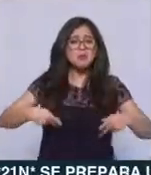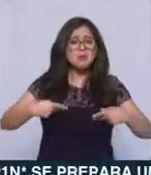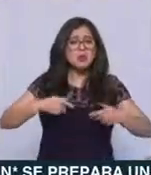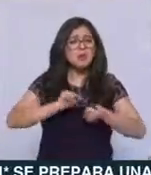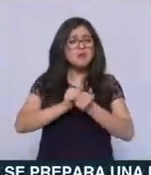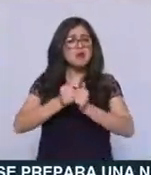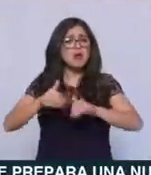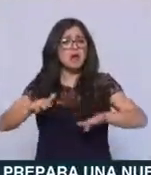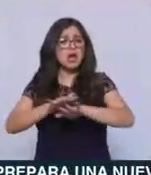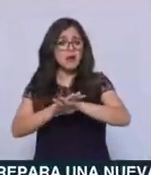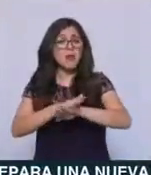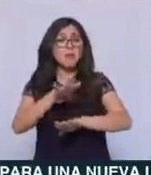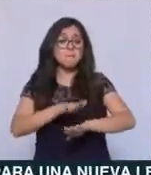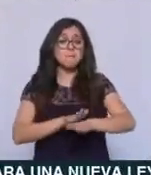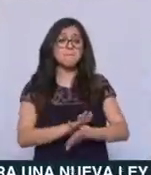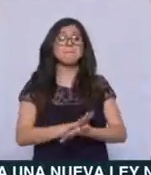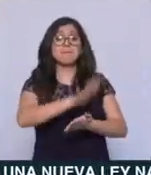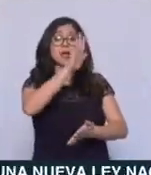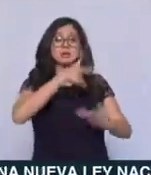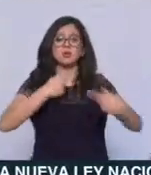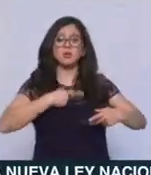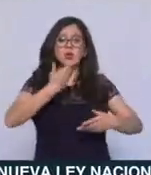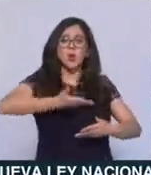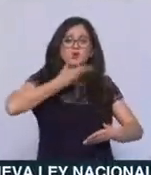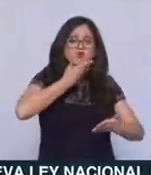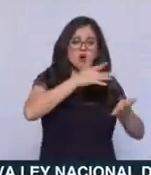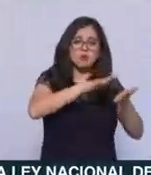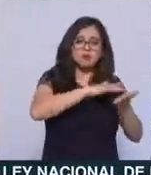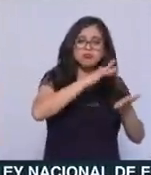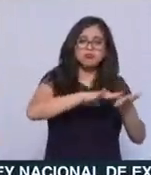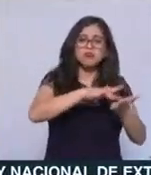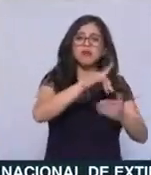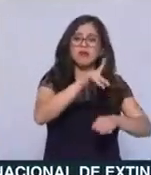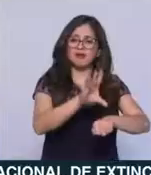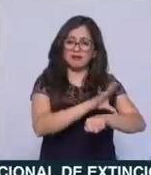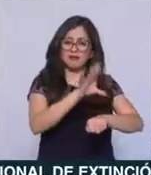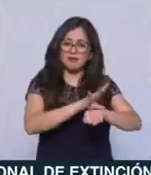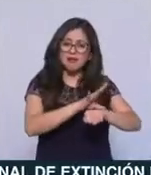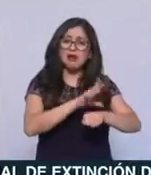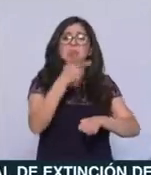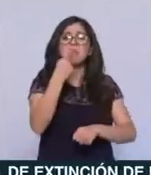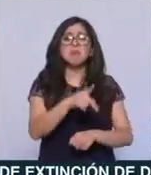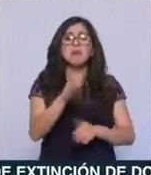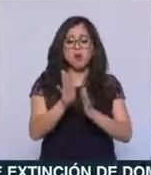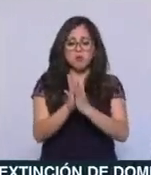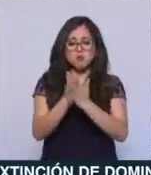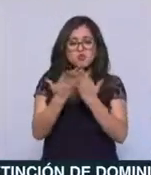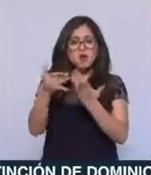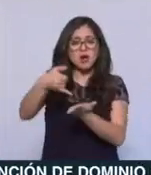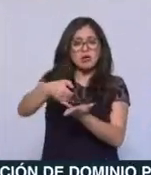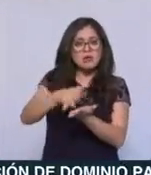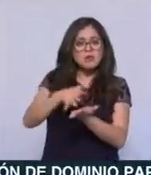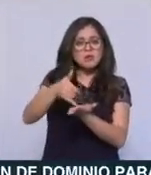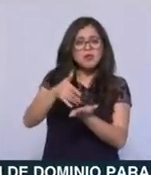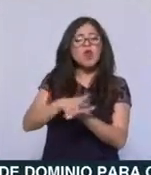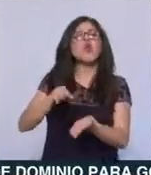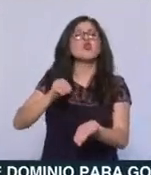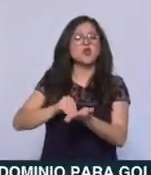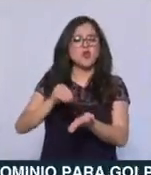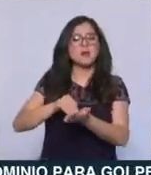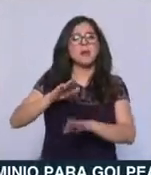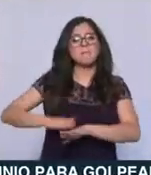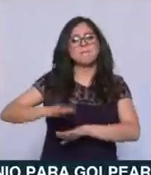formato digital se ha incrementado paulatinamente en los últimos años. Sin embargo, el formato impreso sigue predominando en más